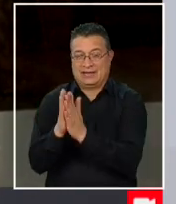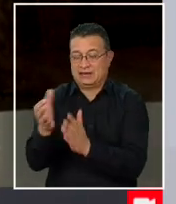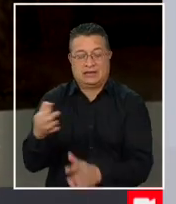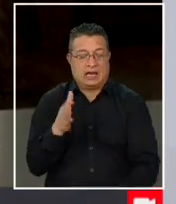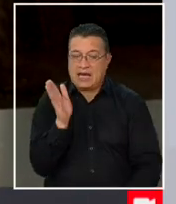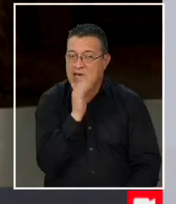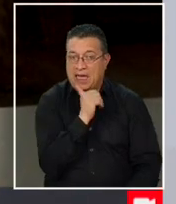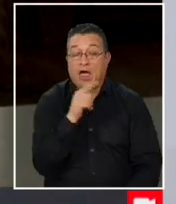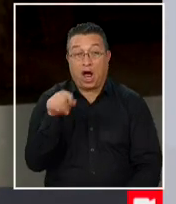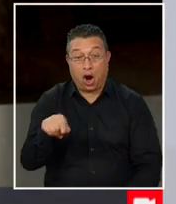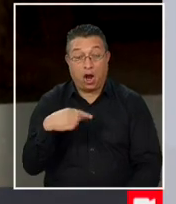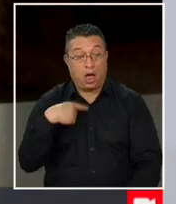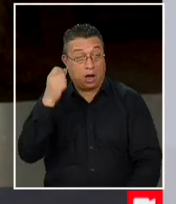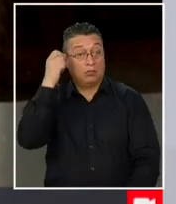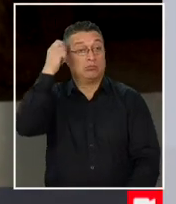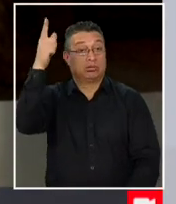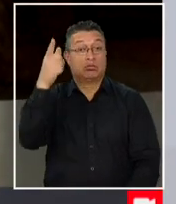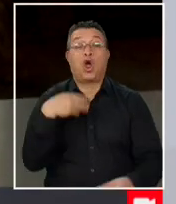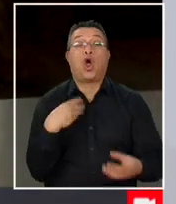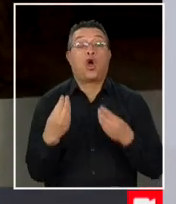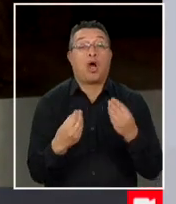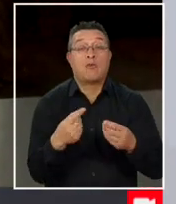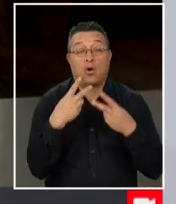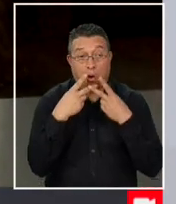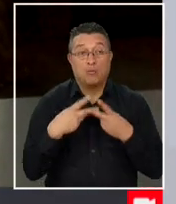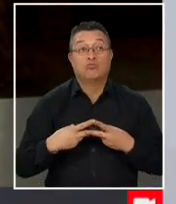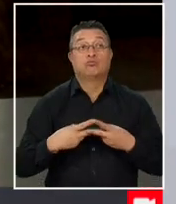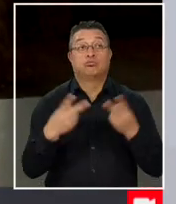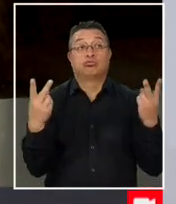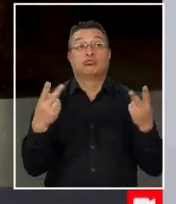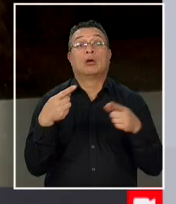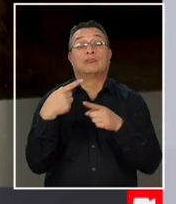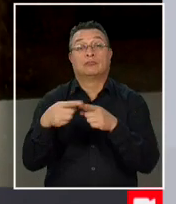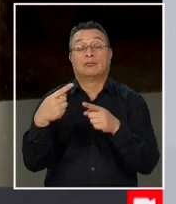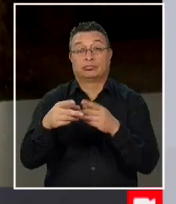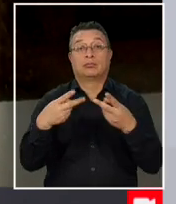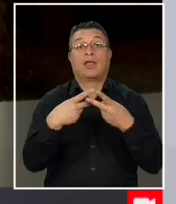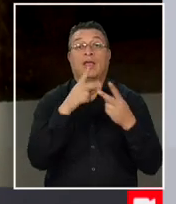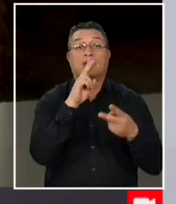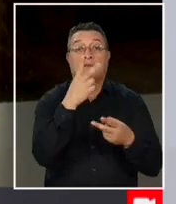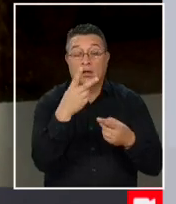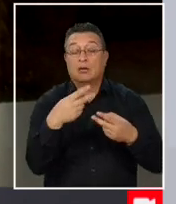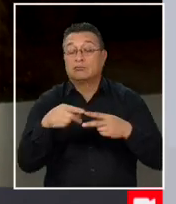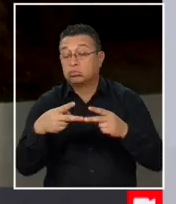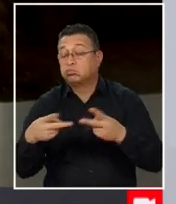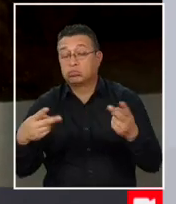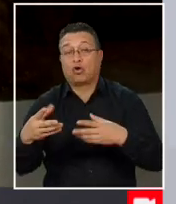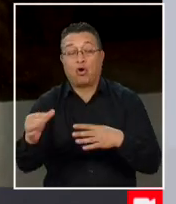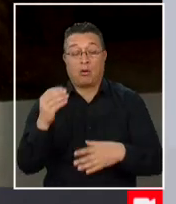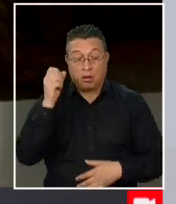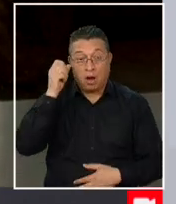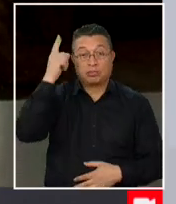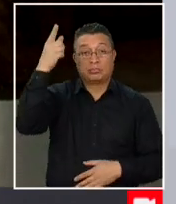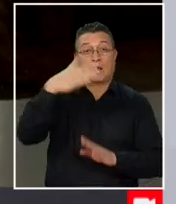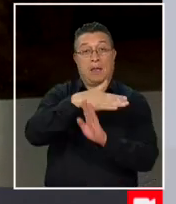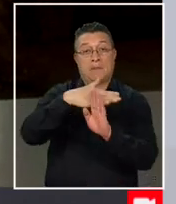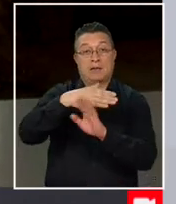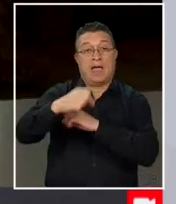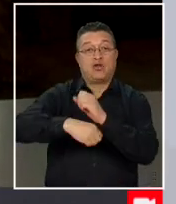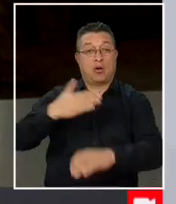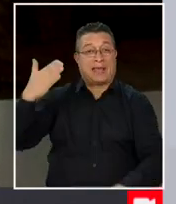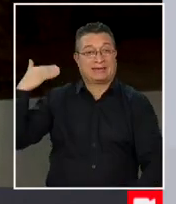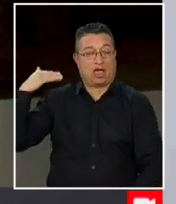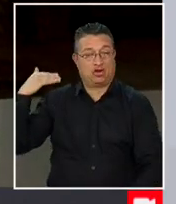tomamos conocimiento de ellos a través de la publicación por diversos medios de comunicación de estos hechos a mediados del año